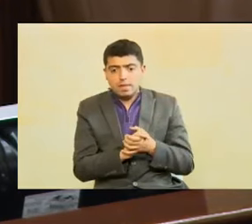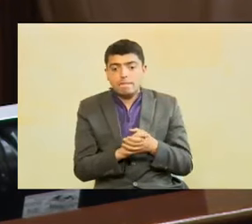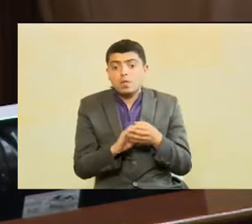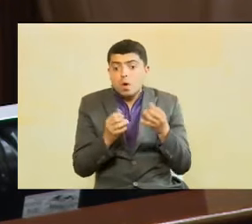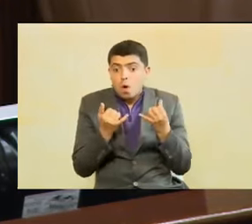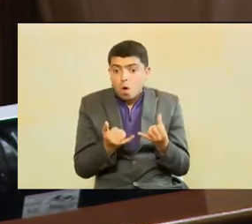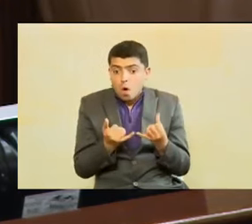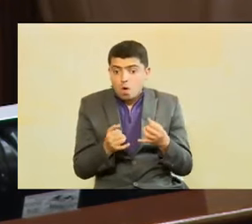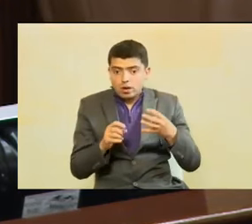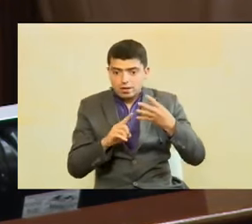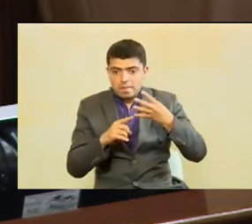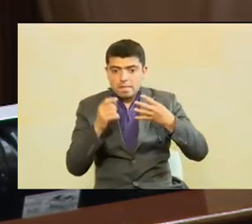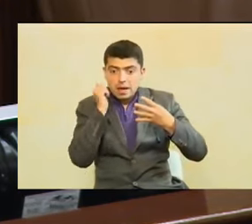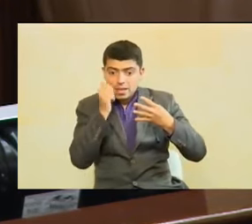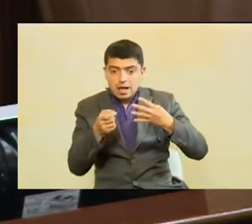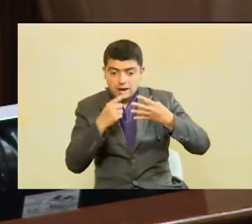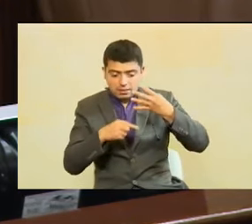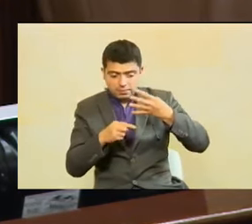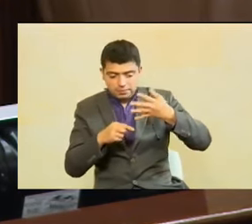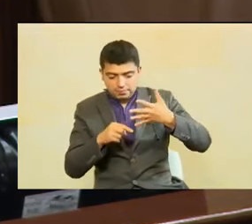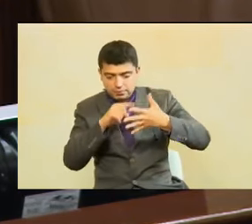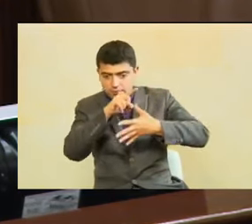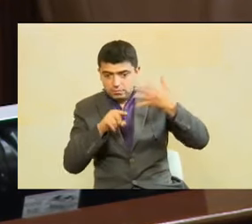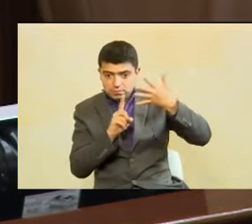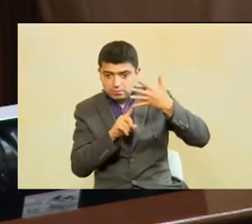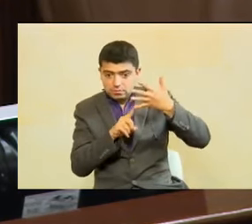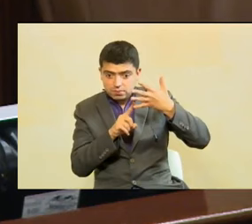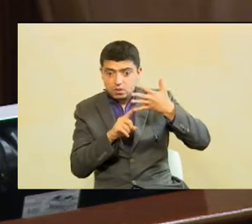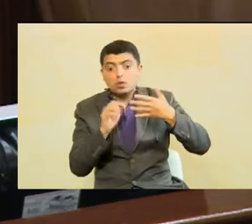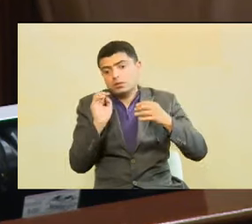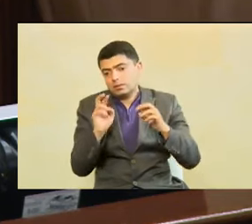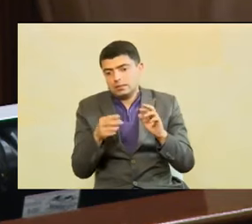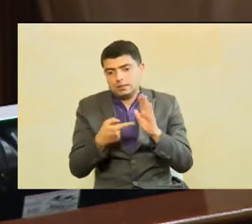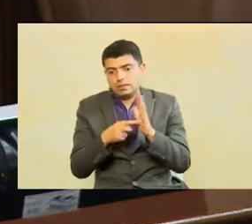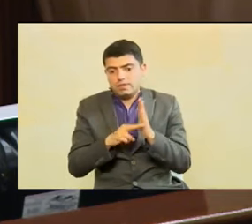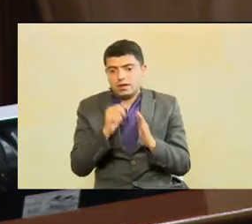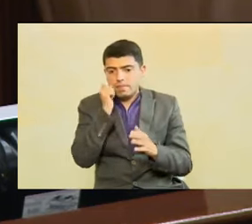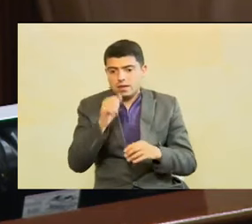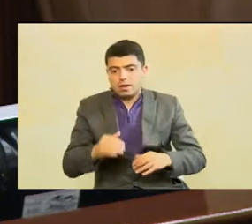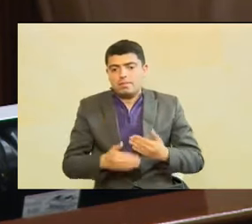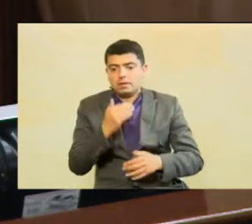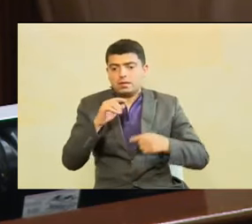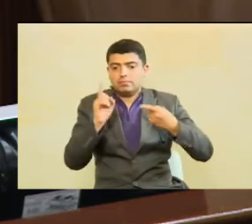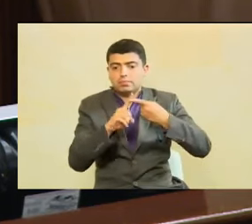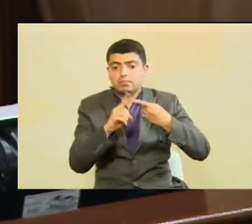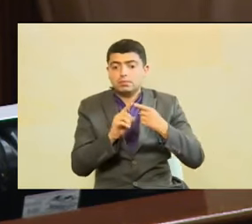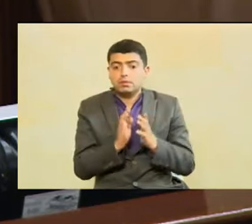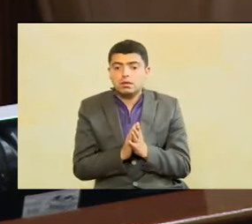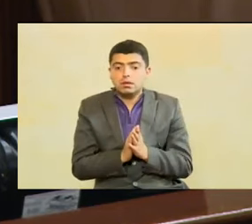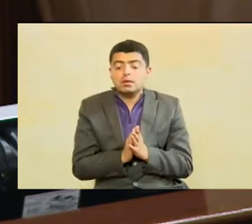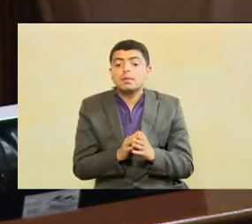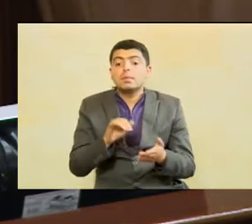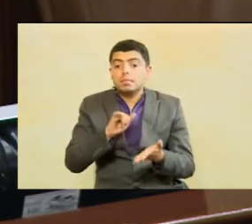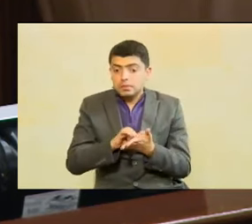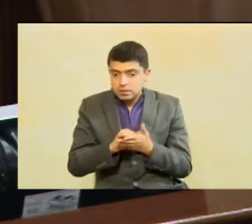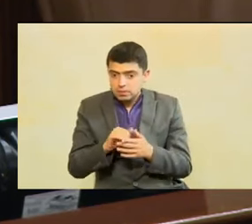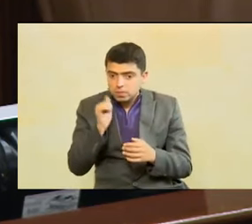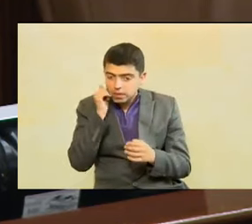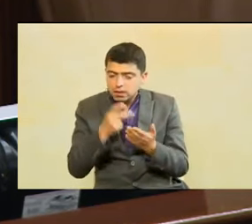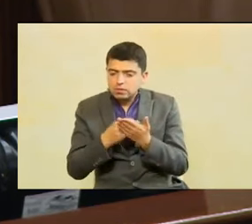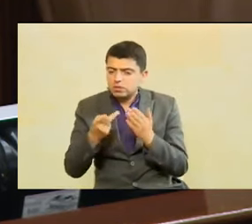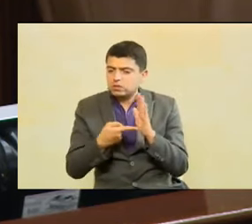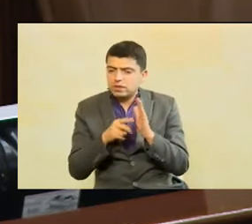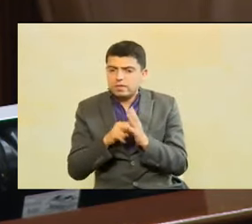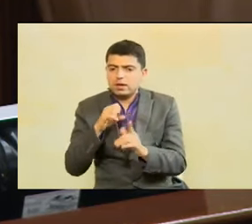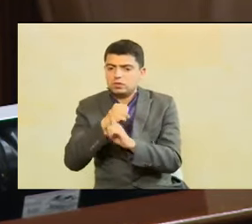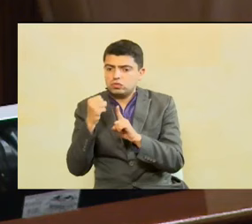hoy proyecto que dignifica el trabajo del sector rural proyecto que habla de un piso mínimo social proyecto que